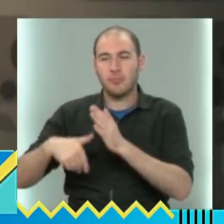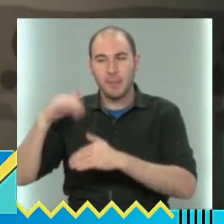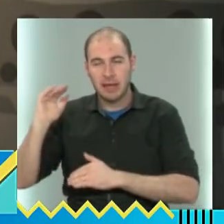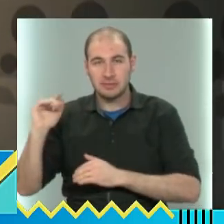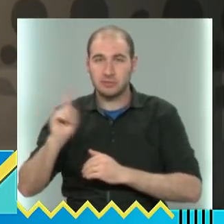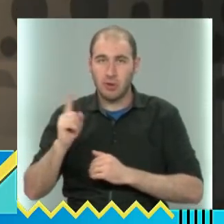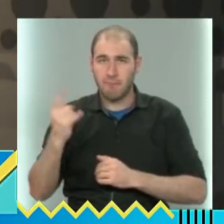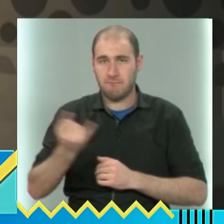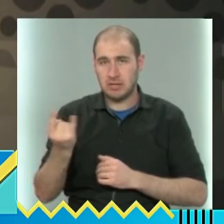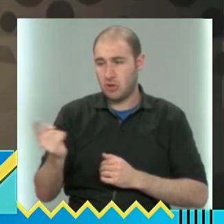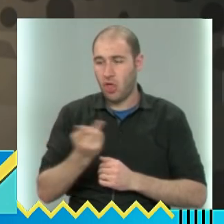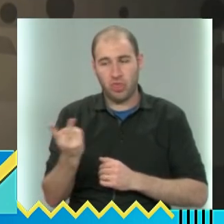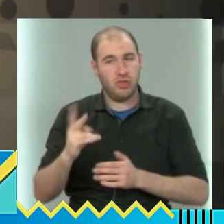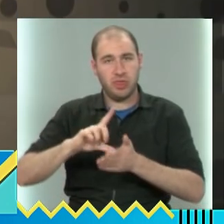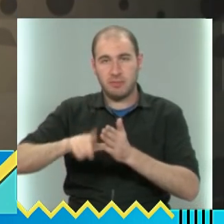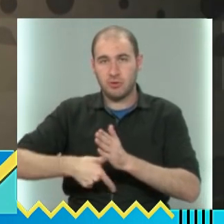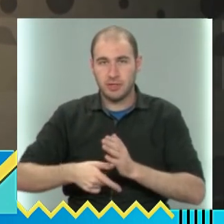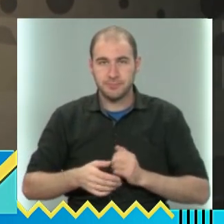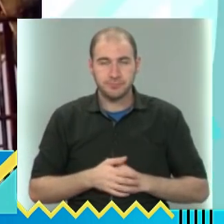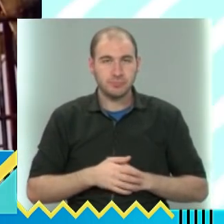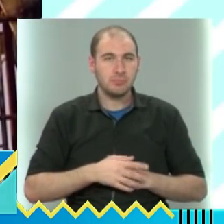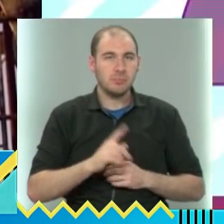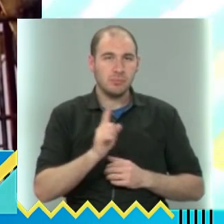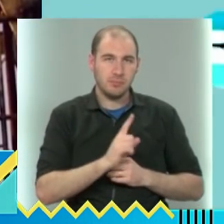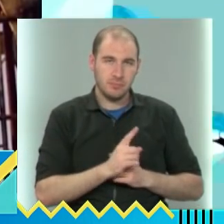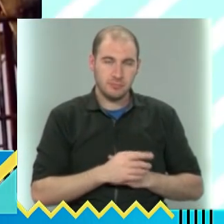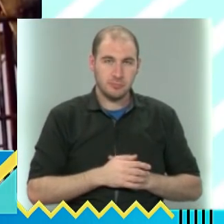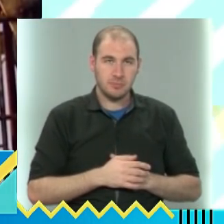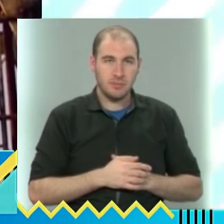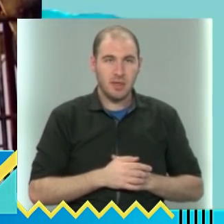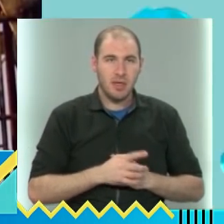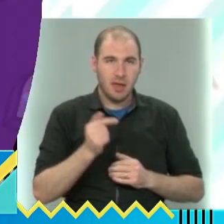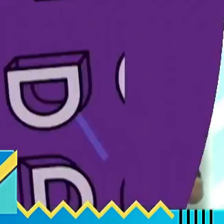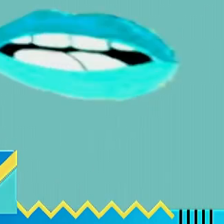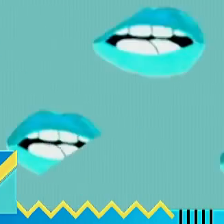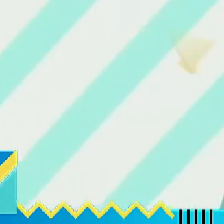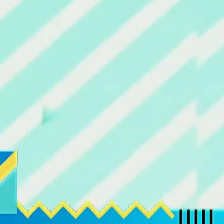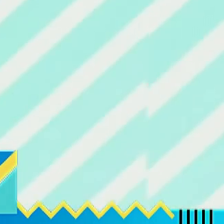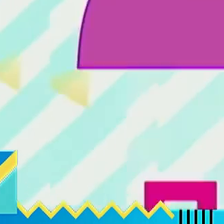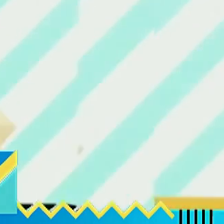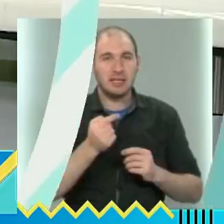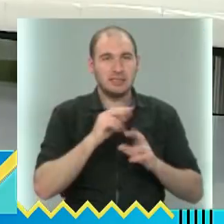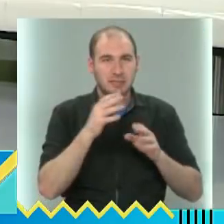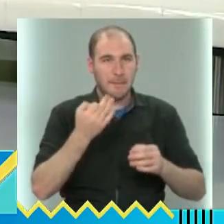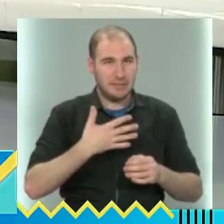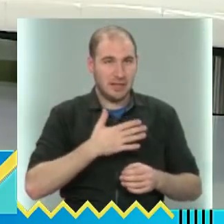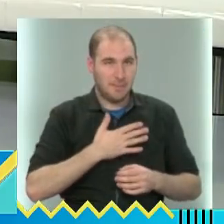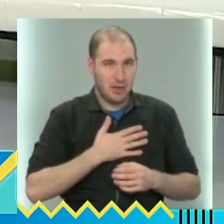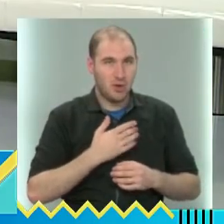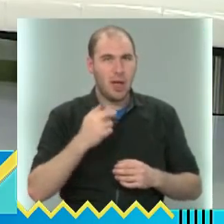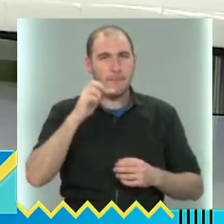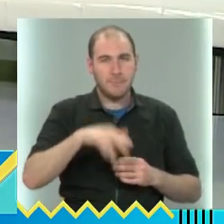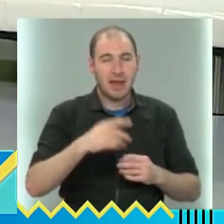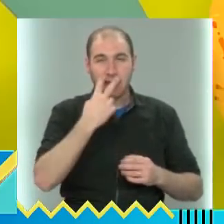tiempo. No, es falso, los dos llevan tiempo. Bien. Bueno, ahí me encanta la discusión porque entra en el tema de que es mi especialidad, que justamente es la